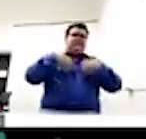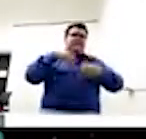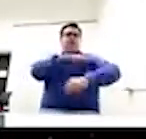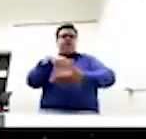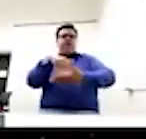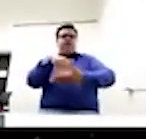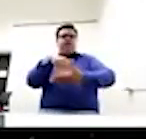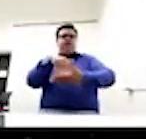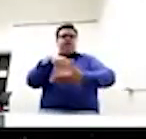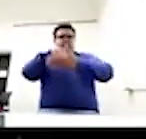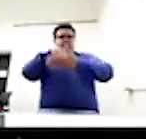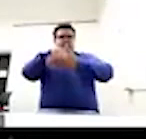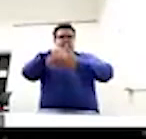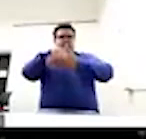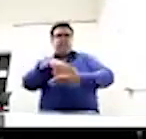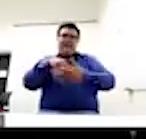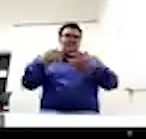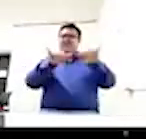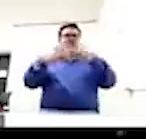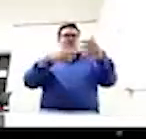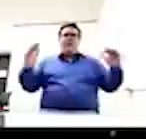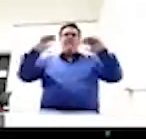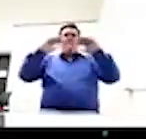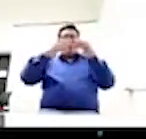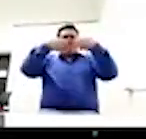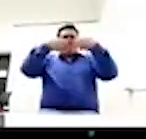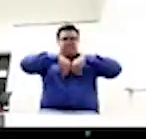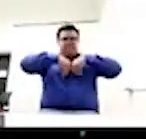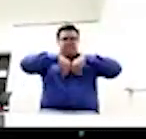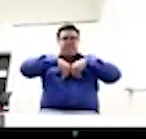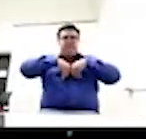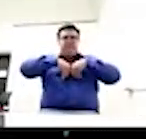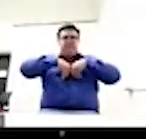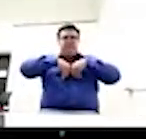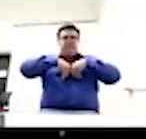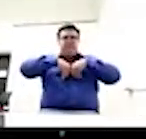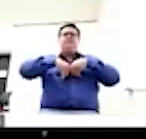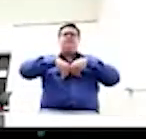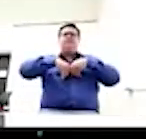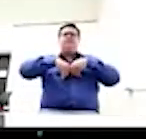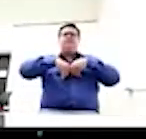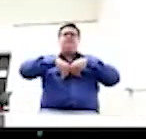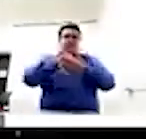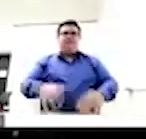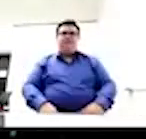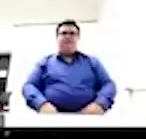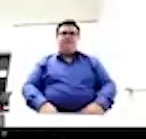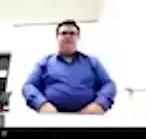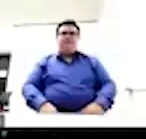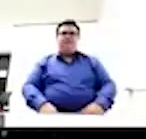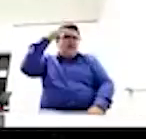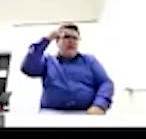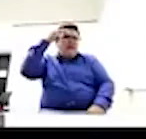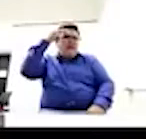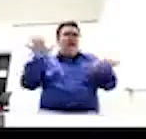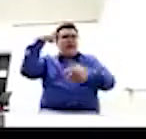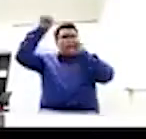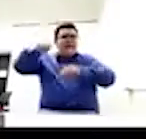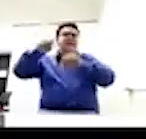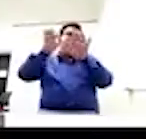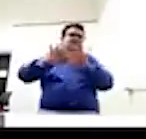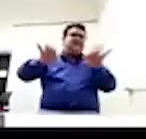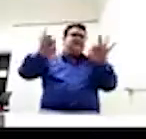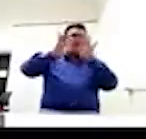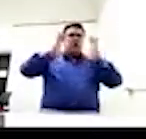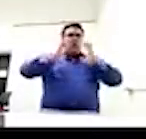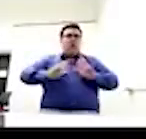Son posibles imágenes explorando el germen de lo mitológico, que es la capacidad de sincretizar los cuerpos bajo